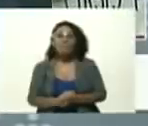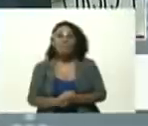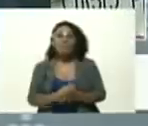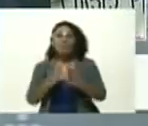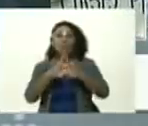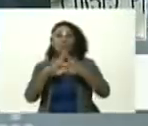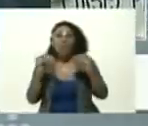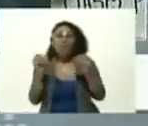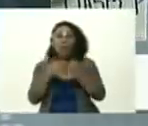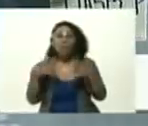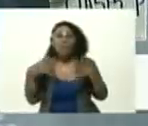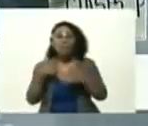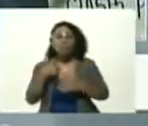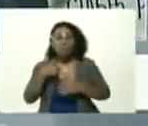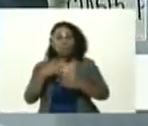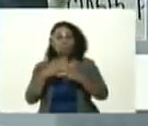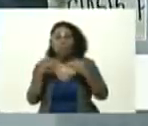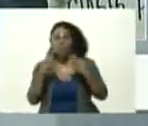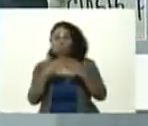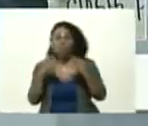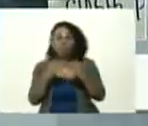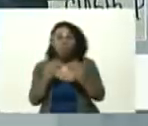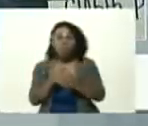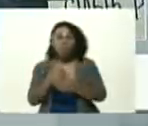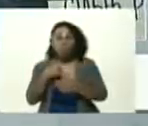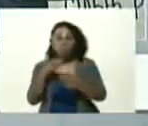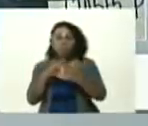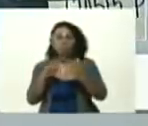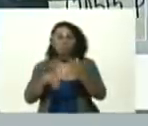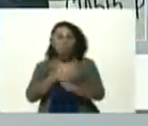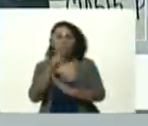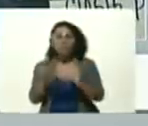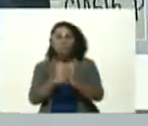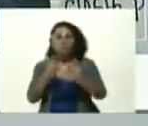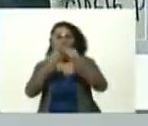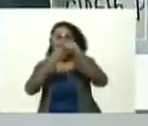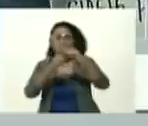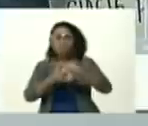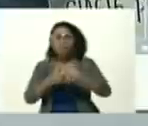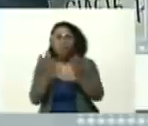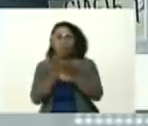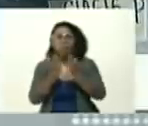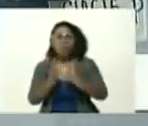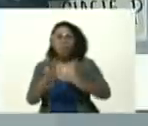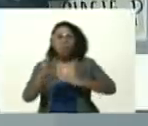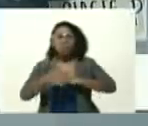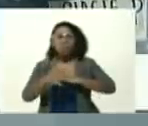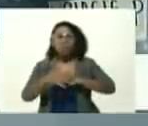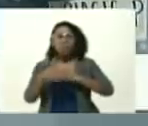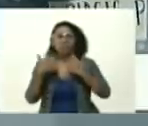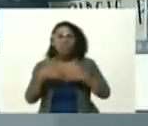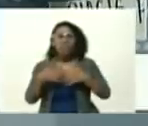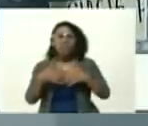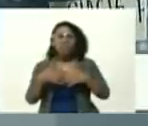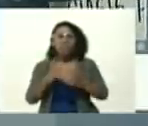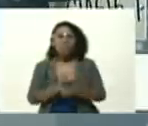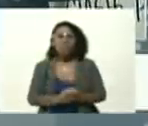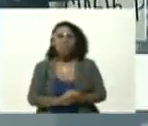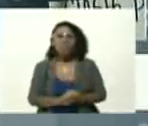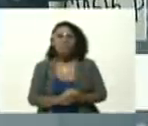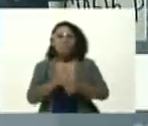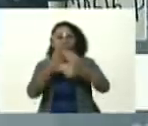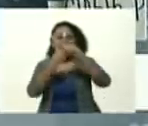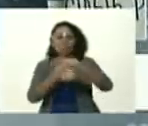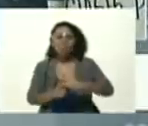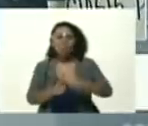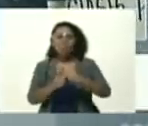Todos los campos, todo. Cuando le sumaron la Escuela Técnica Industrial, se la